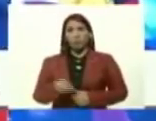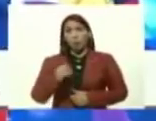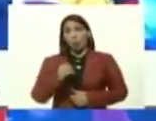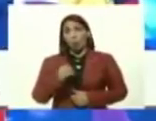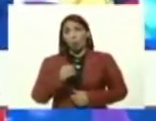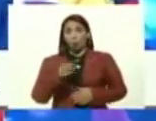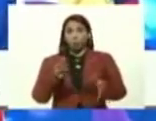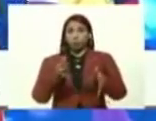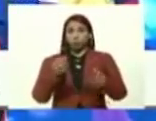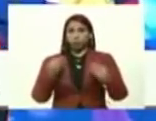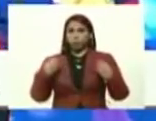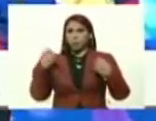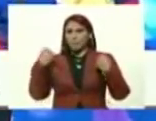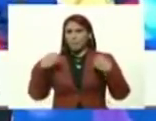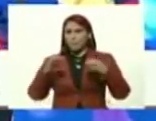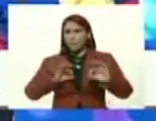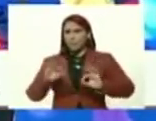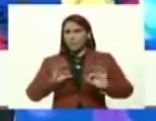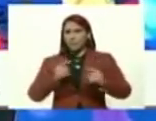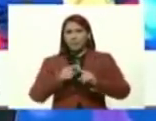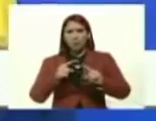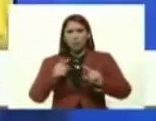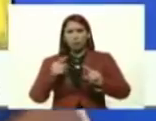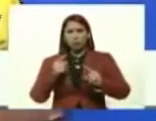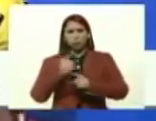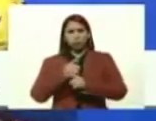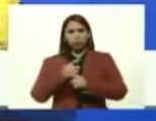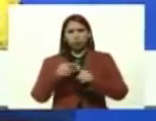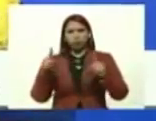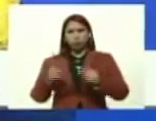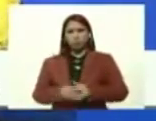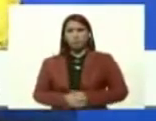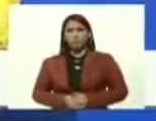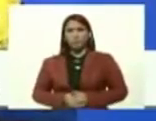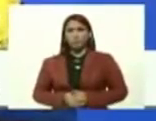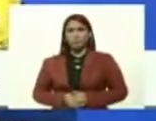estás motivando para competir en otra? Bueno,